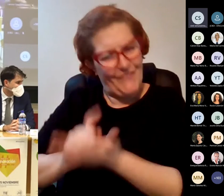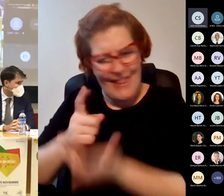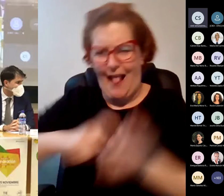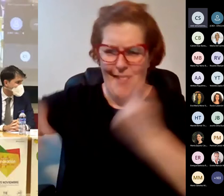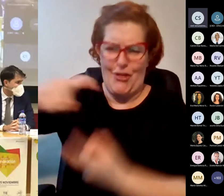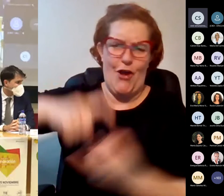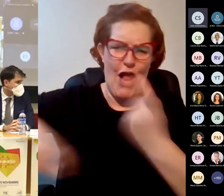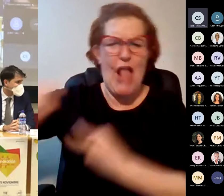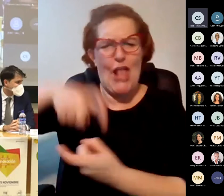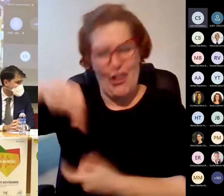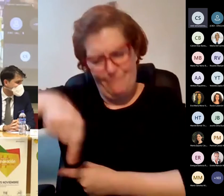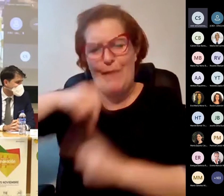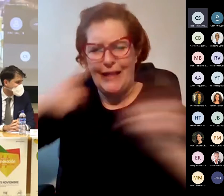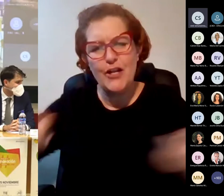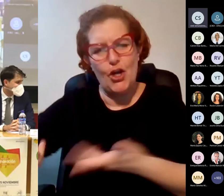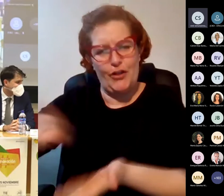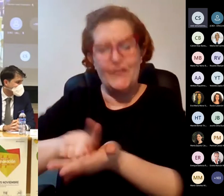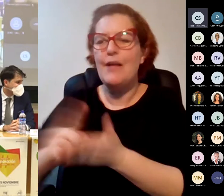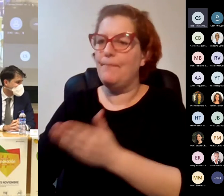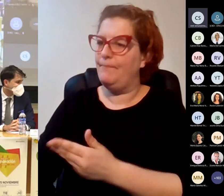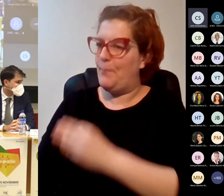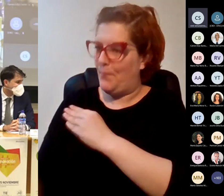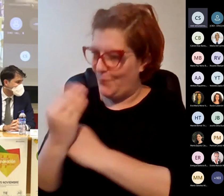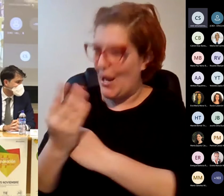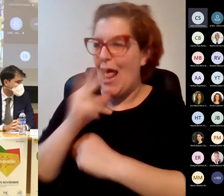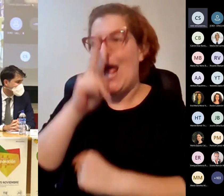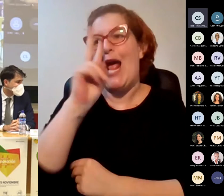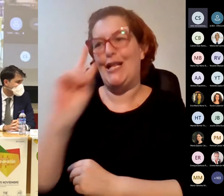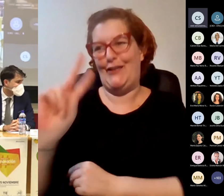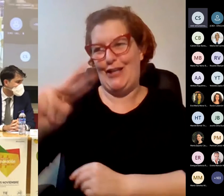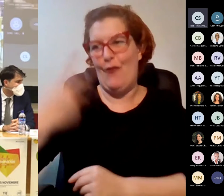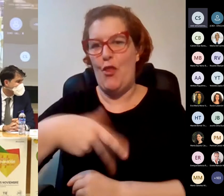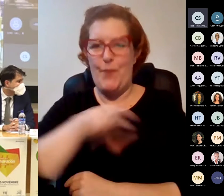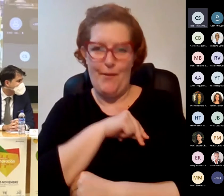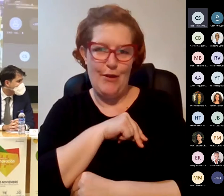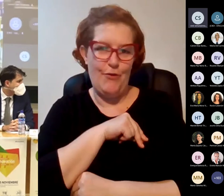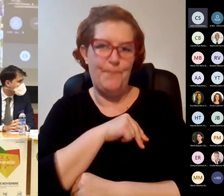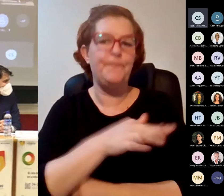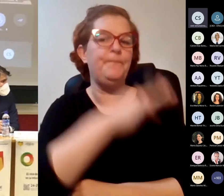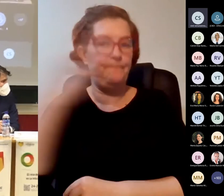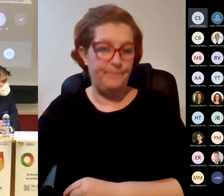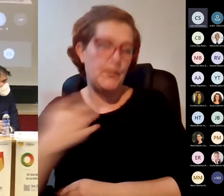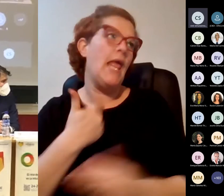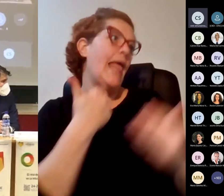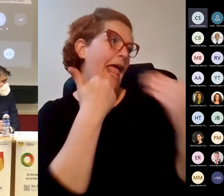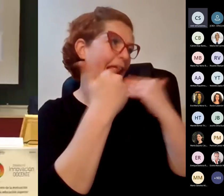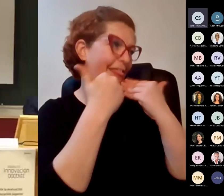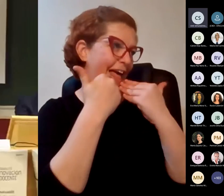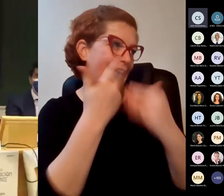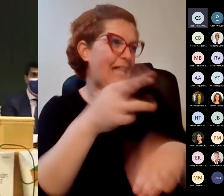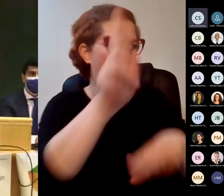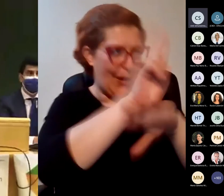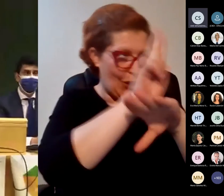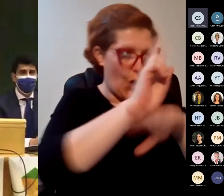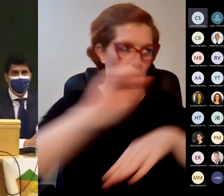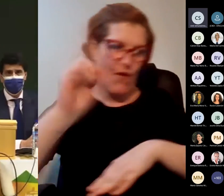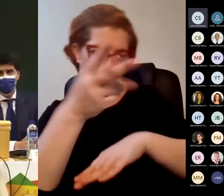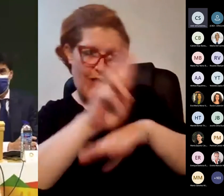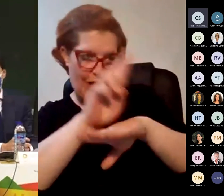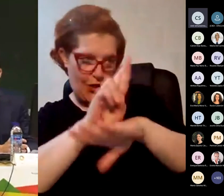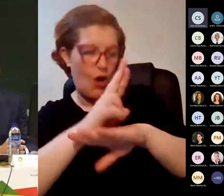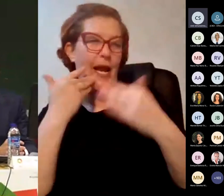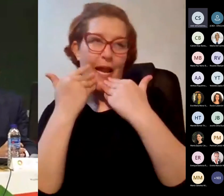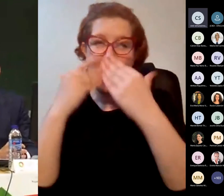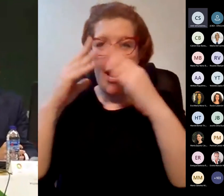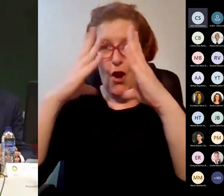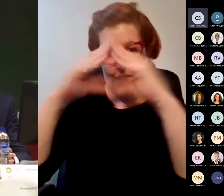de patrocinar el segundo premio dictó por favor gracias rector muchas gracias de tratar muchas gracias a demostrar de juan carlos